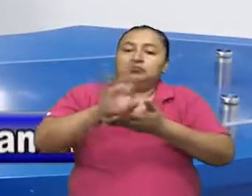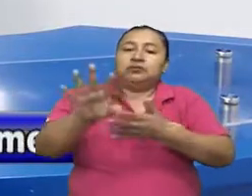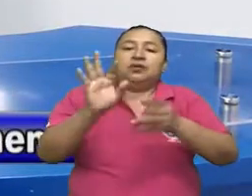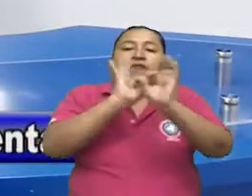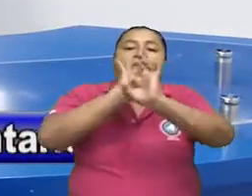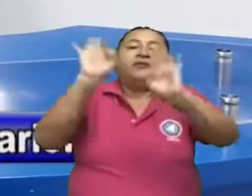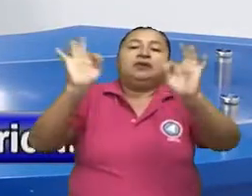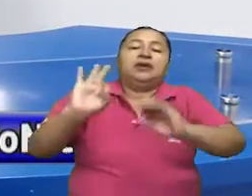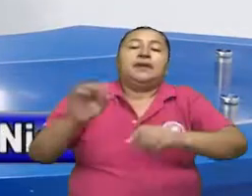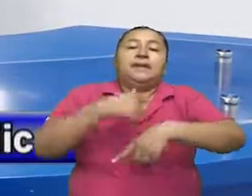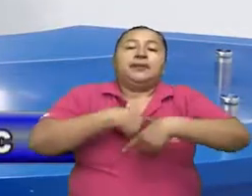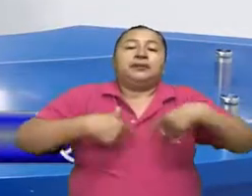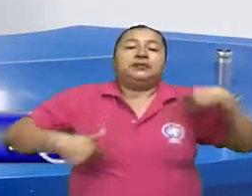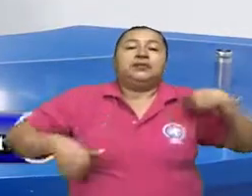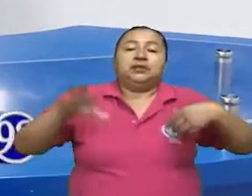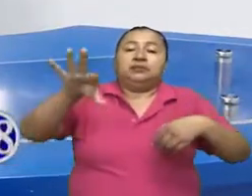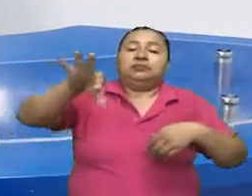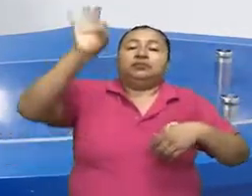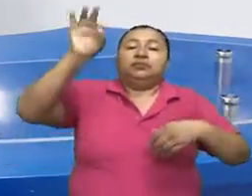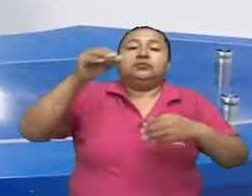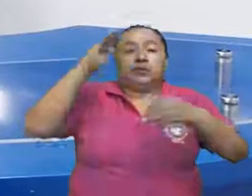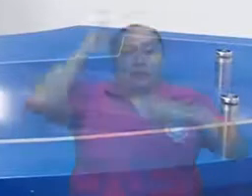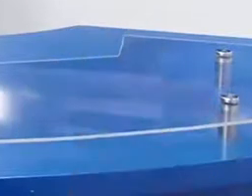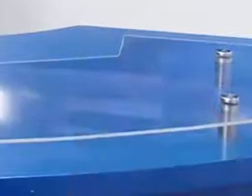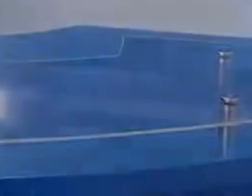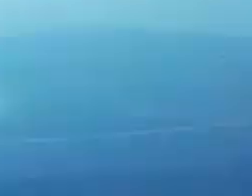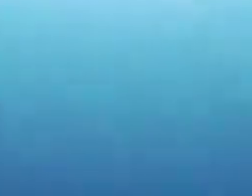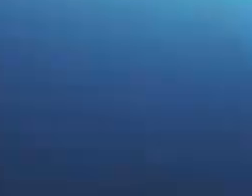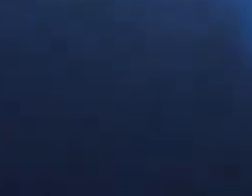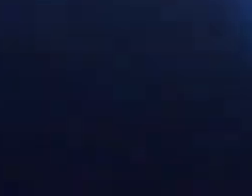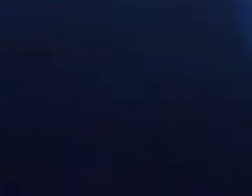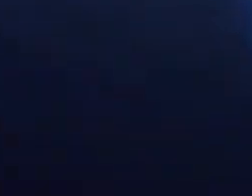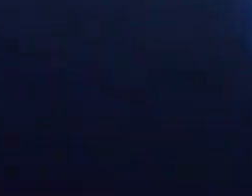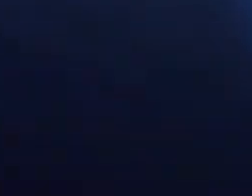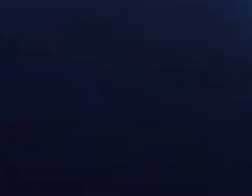al presidente electo de Argentina. Veamos.